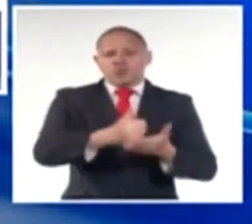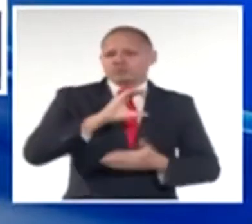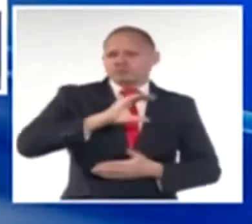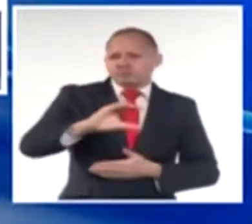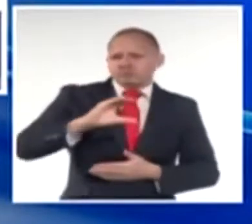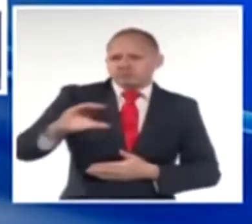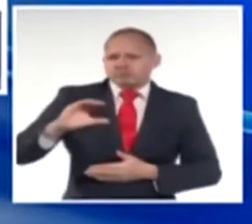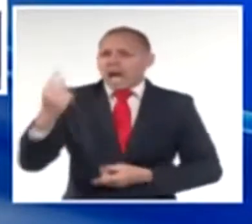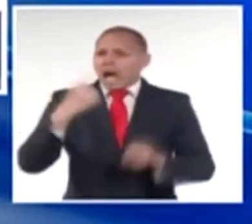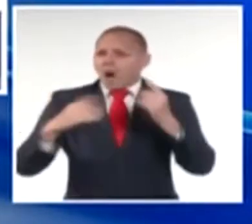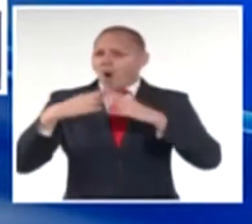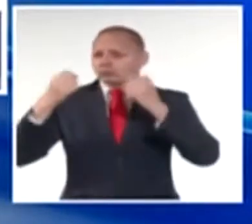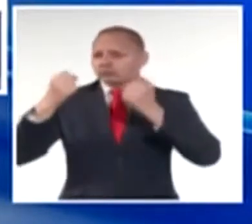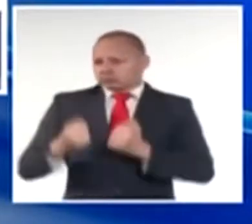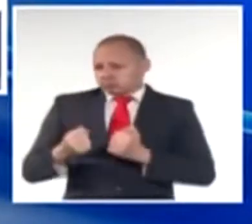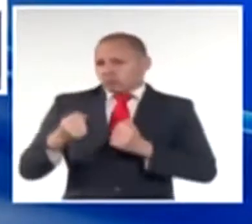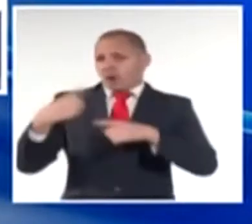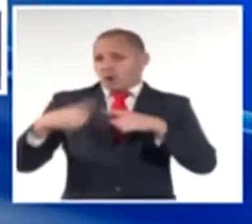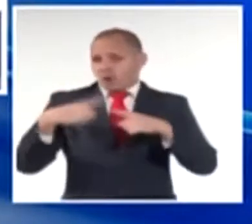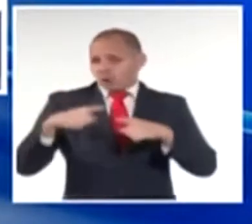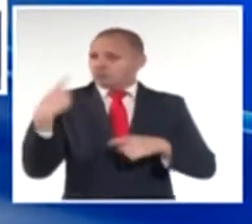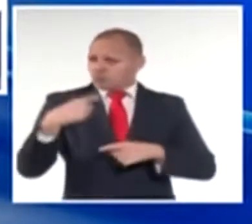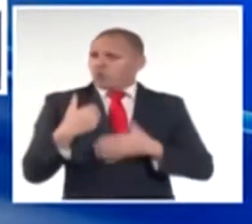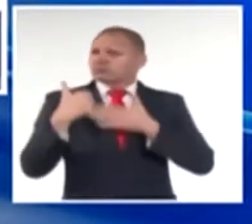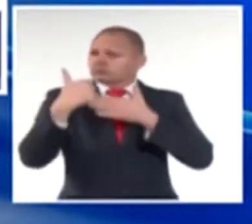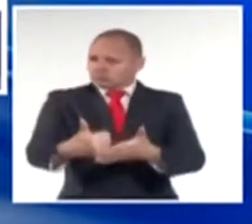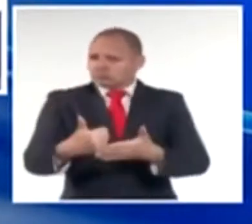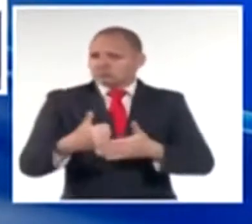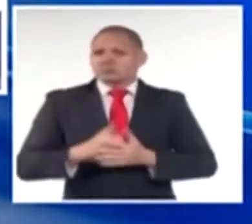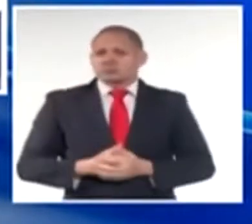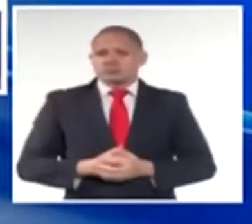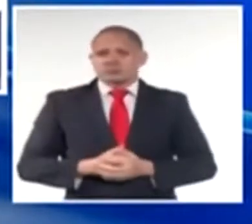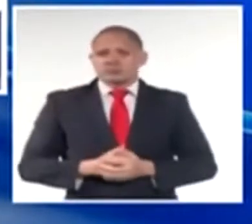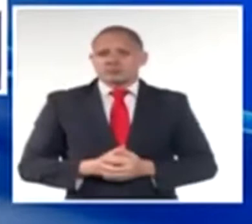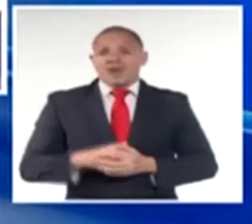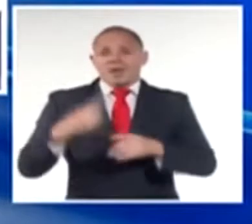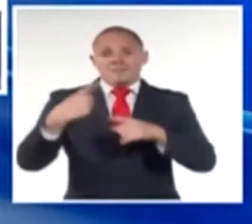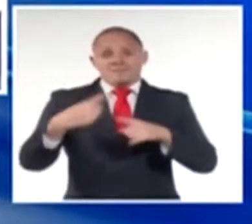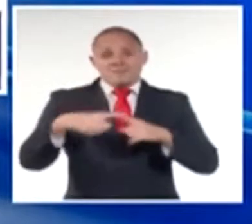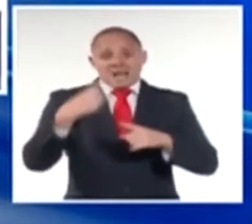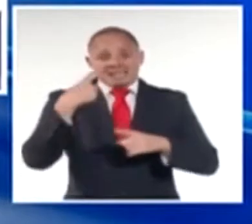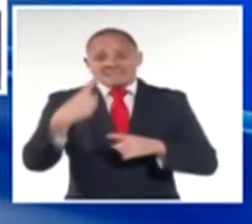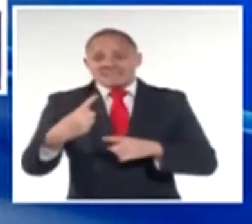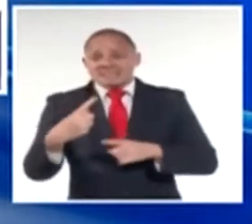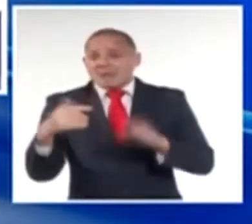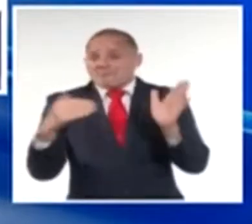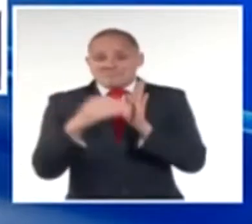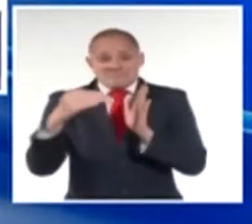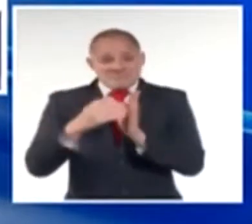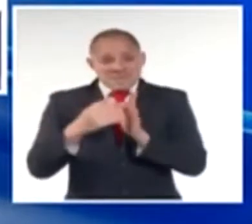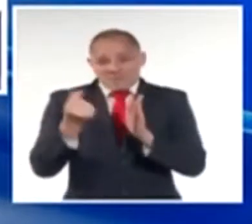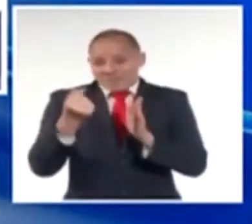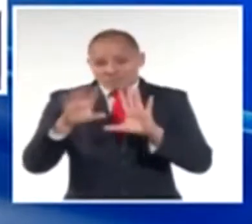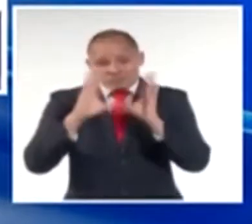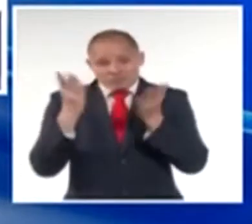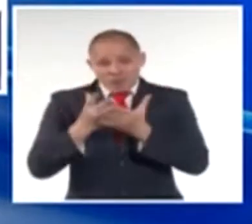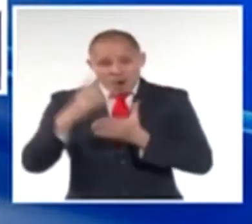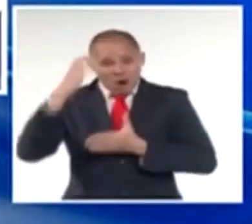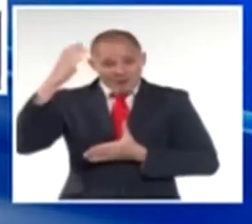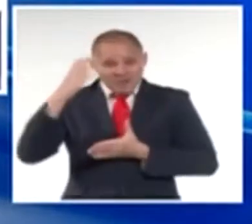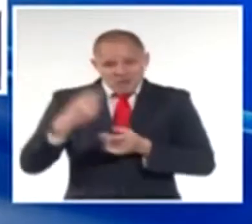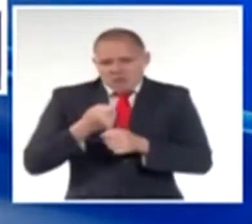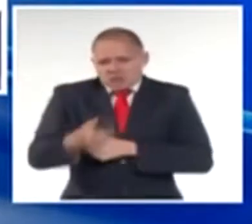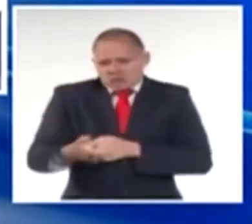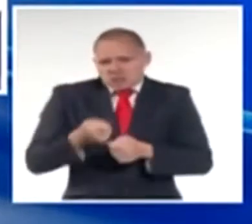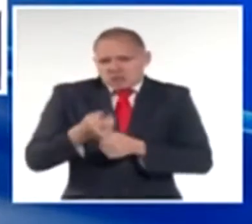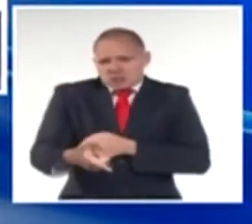interrupciones justificadas y necesarias en 1.900 millones de pesos, muestra elocuente de que en